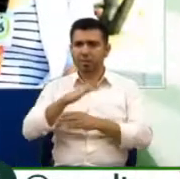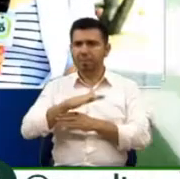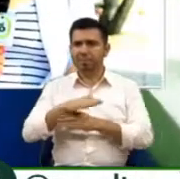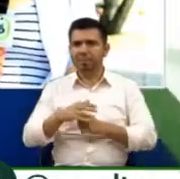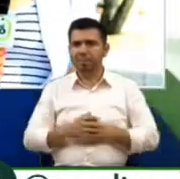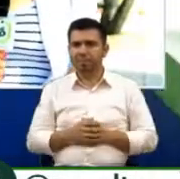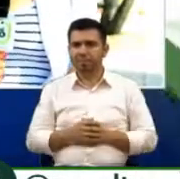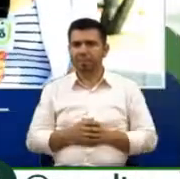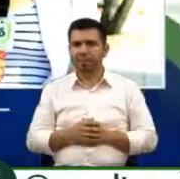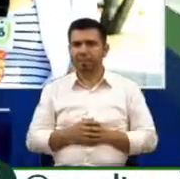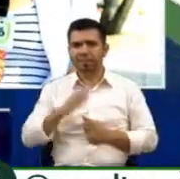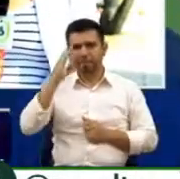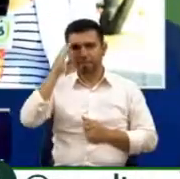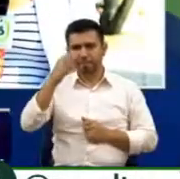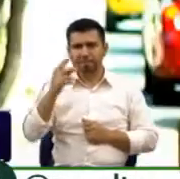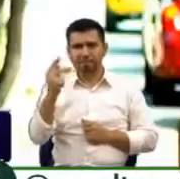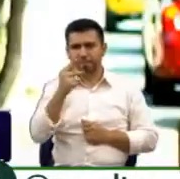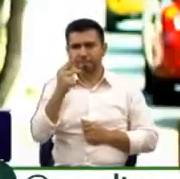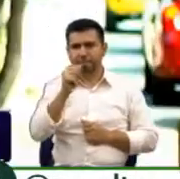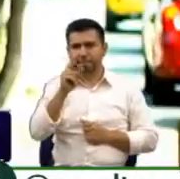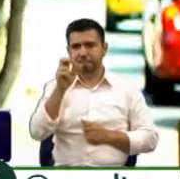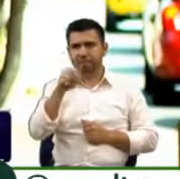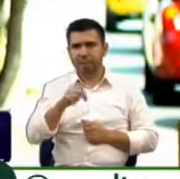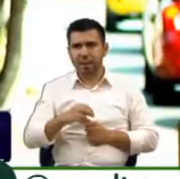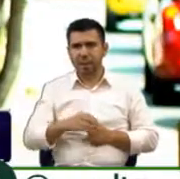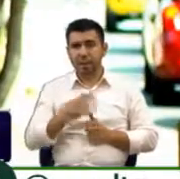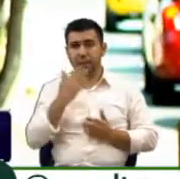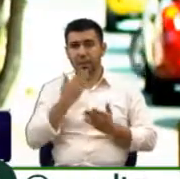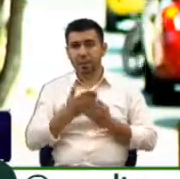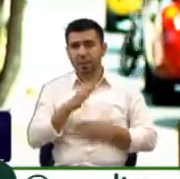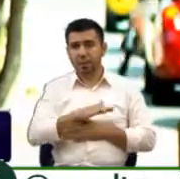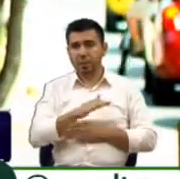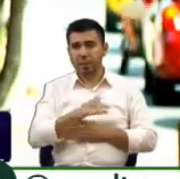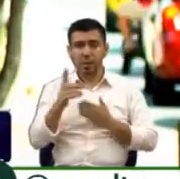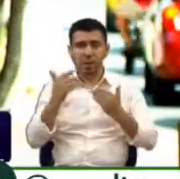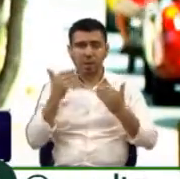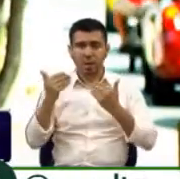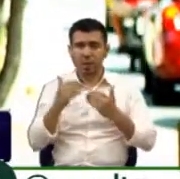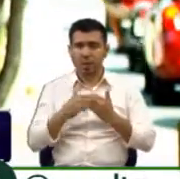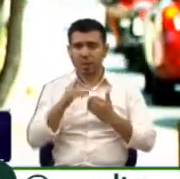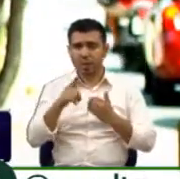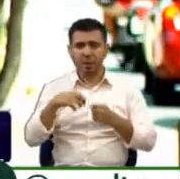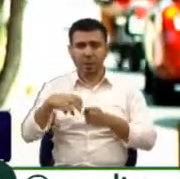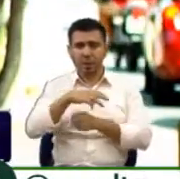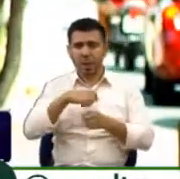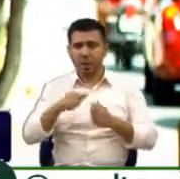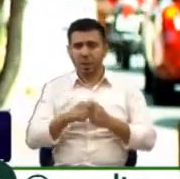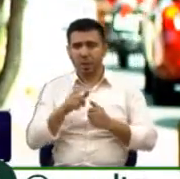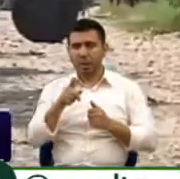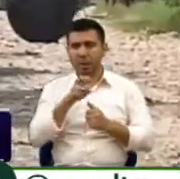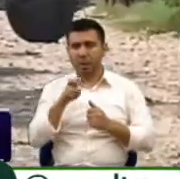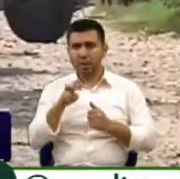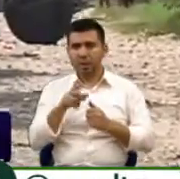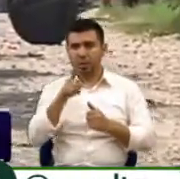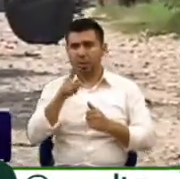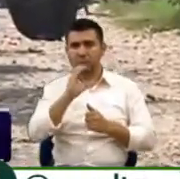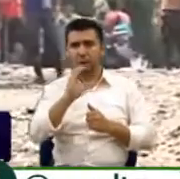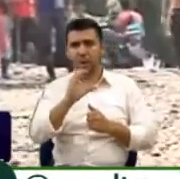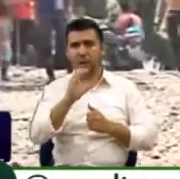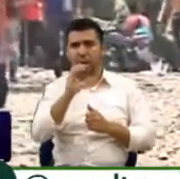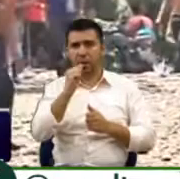Hola Karen, buenas tardes. Así es, los campesinos del norte de Santander, quienes están en diferentes asociaciones en la zona del